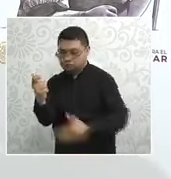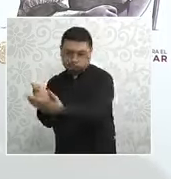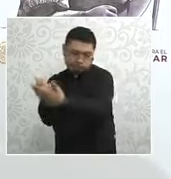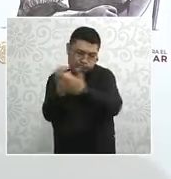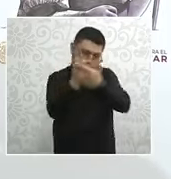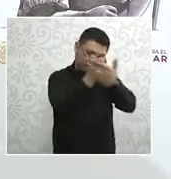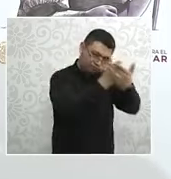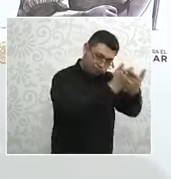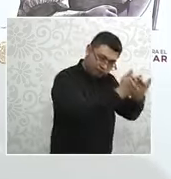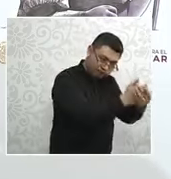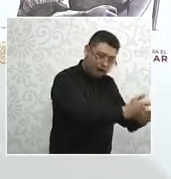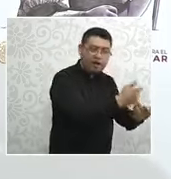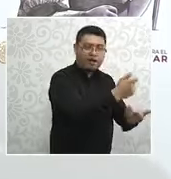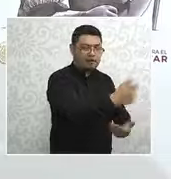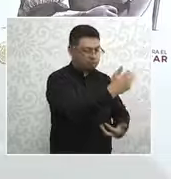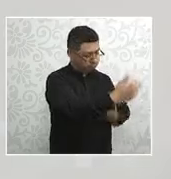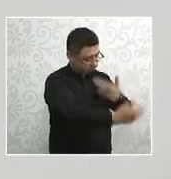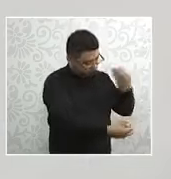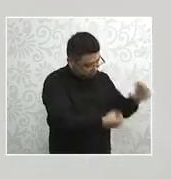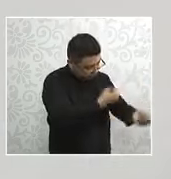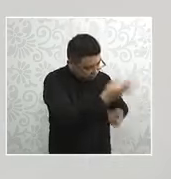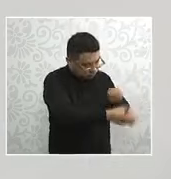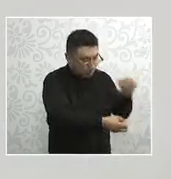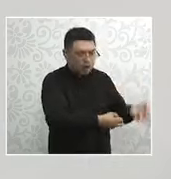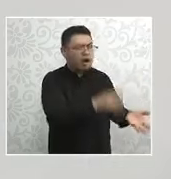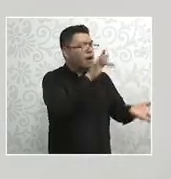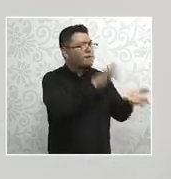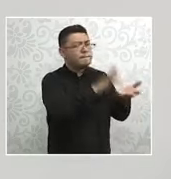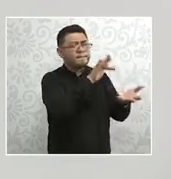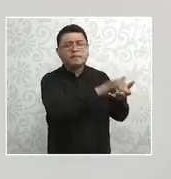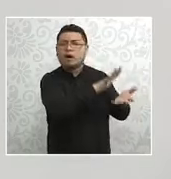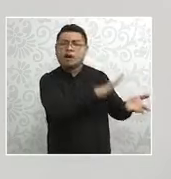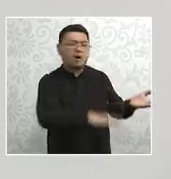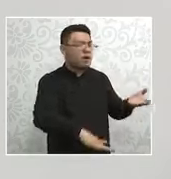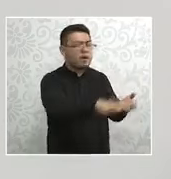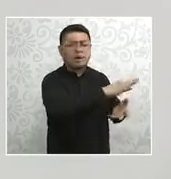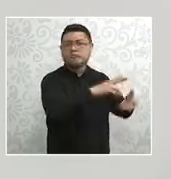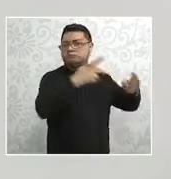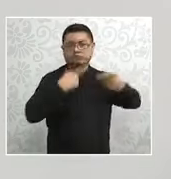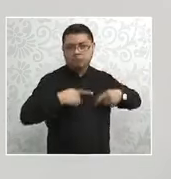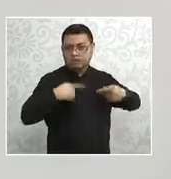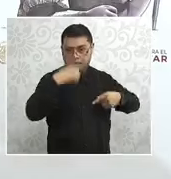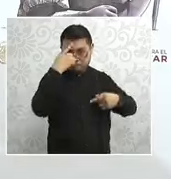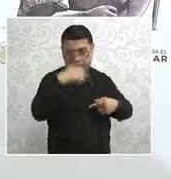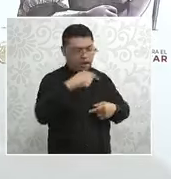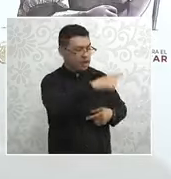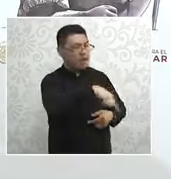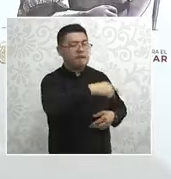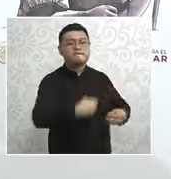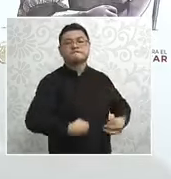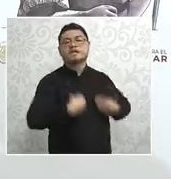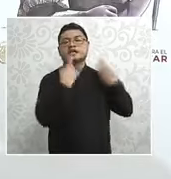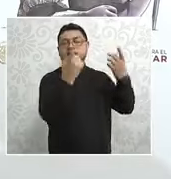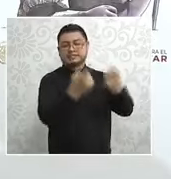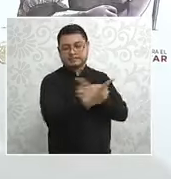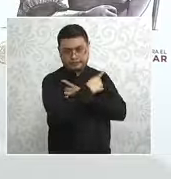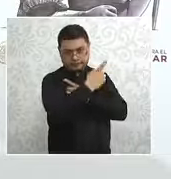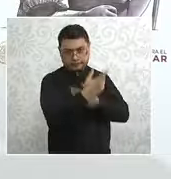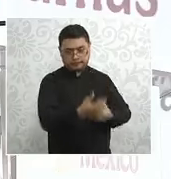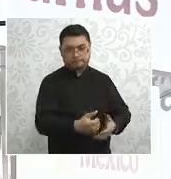regresar a quien menos tiene los recursos para que puedan vivir dignamente y el tercer